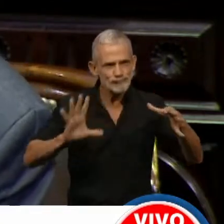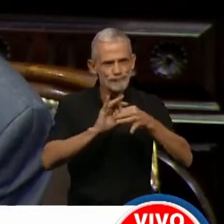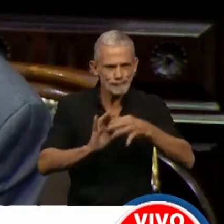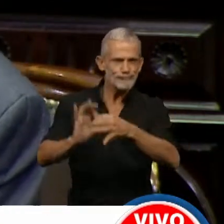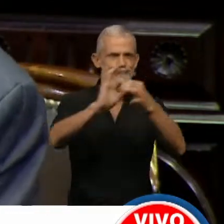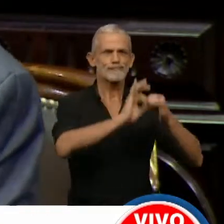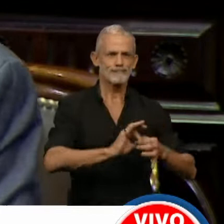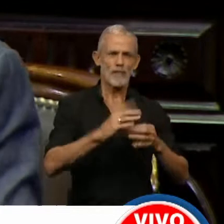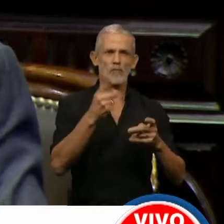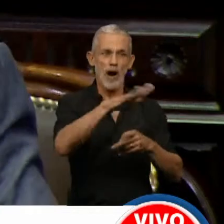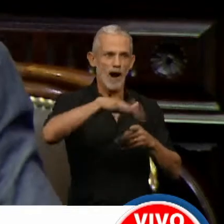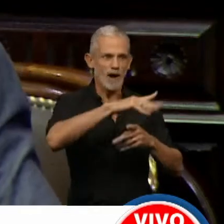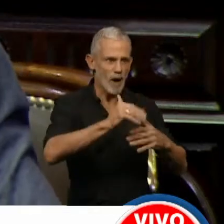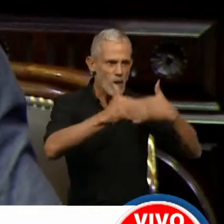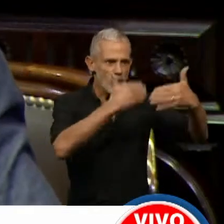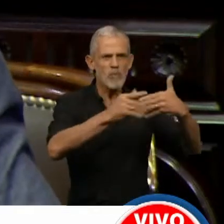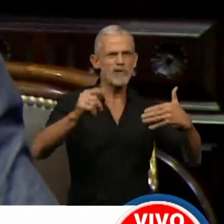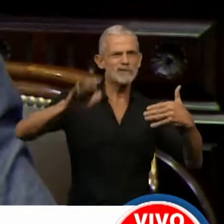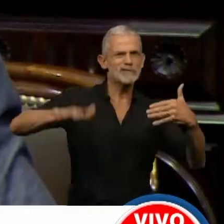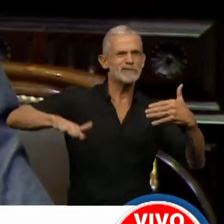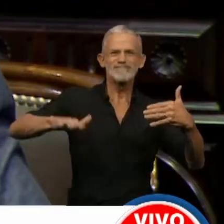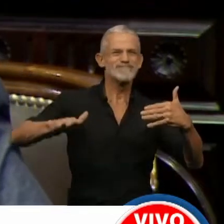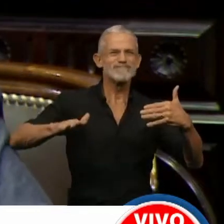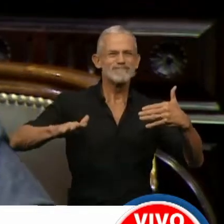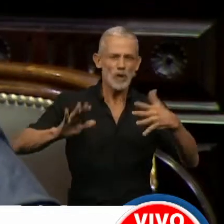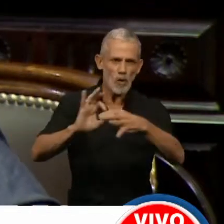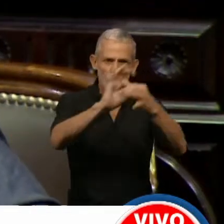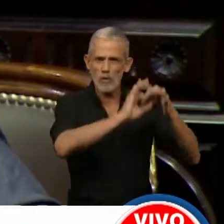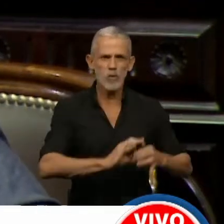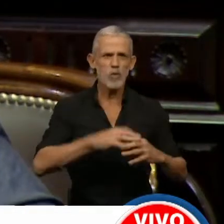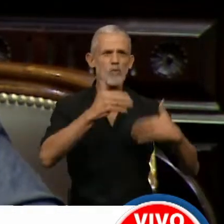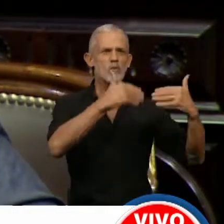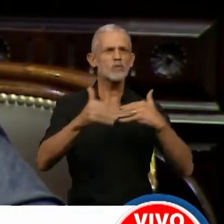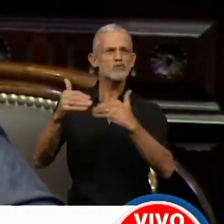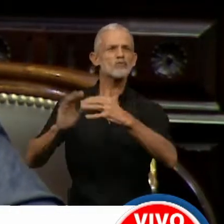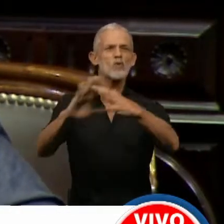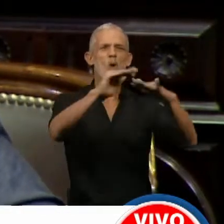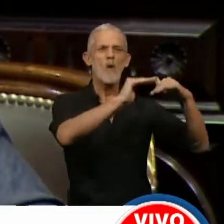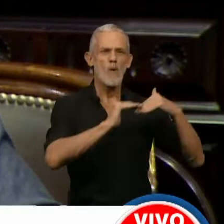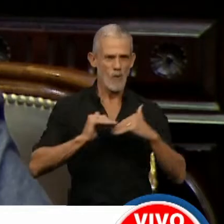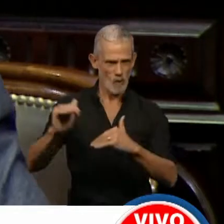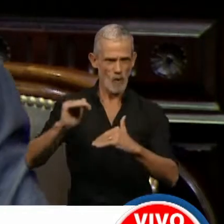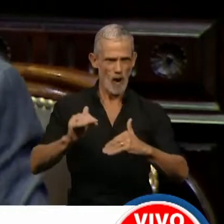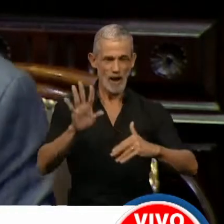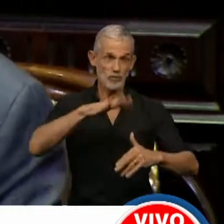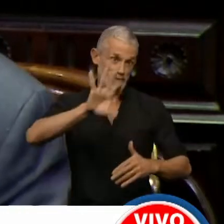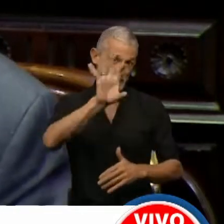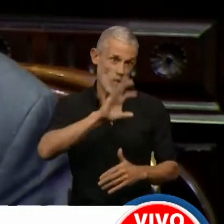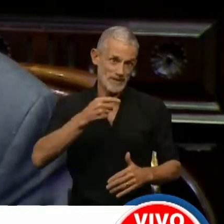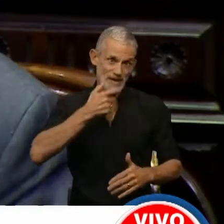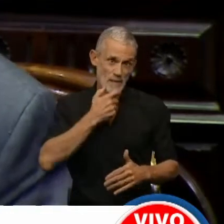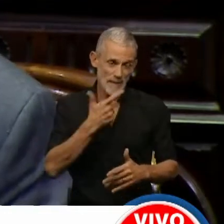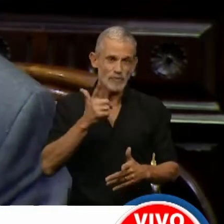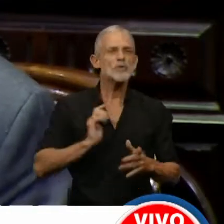favorece el desarrollo de una zona en desmedro de otras. Y por supuesto que lo que nosotros solicitamos desde la provincia de Mendoza es